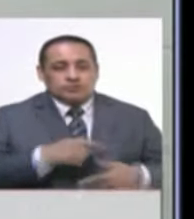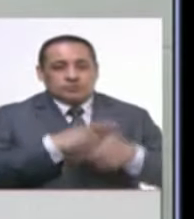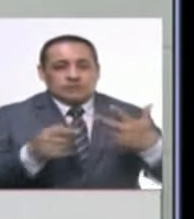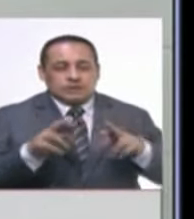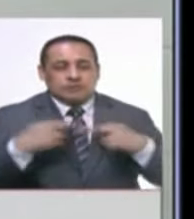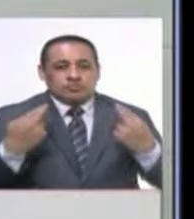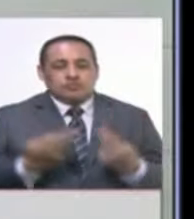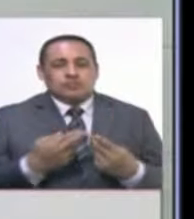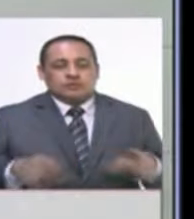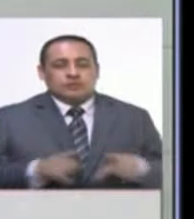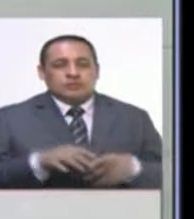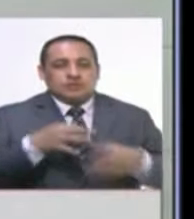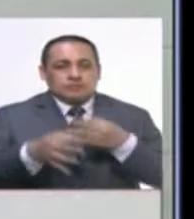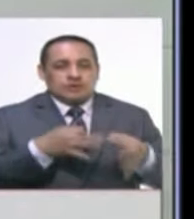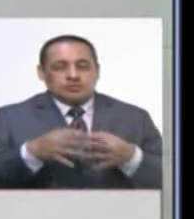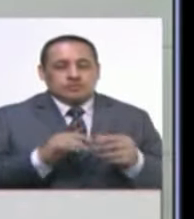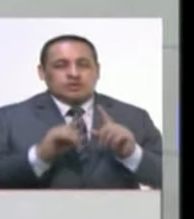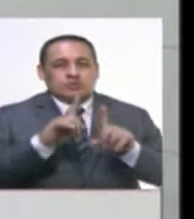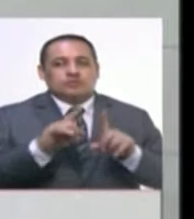sesiones, estamos hablando que